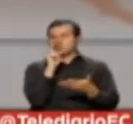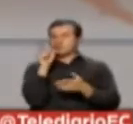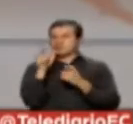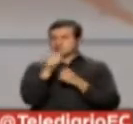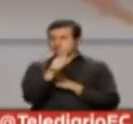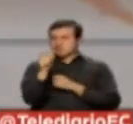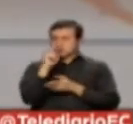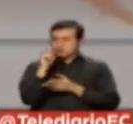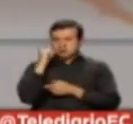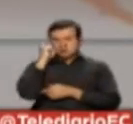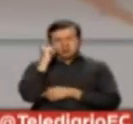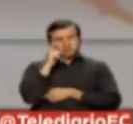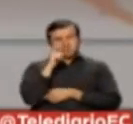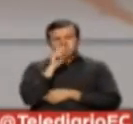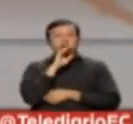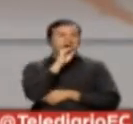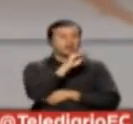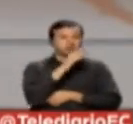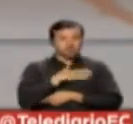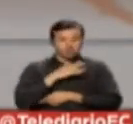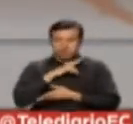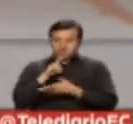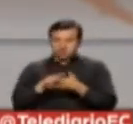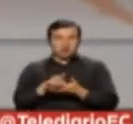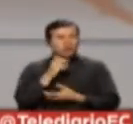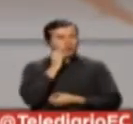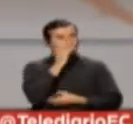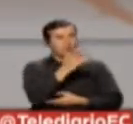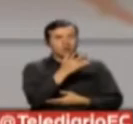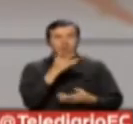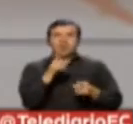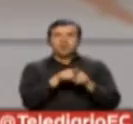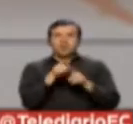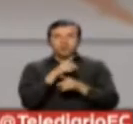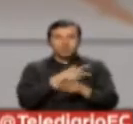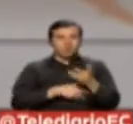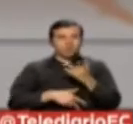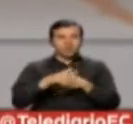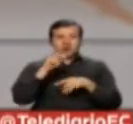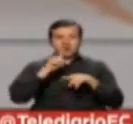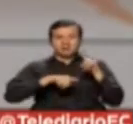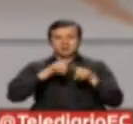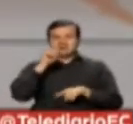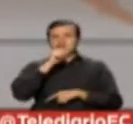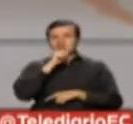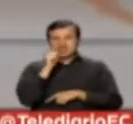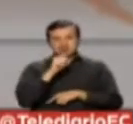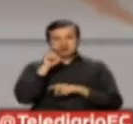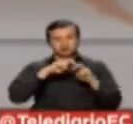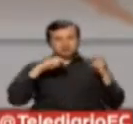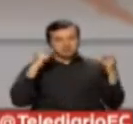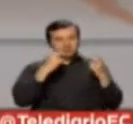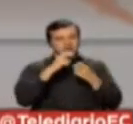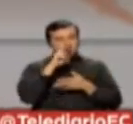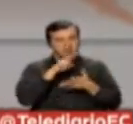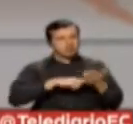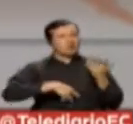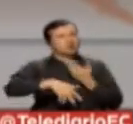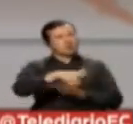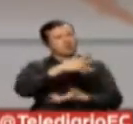que cuentan a los demás su lectura es algo así como círculos de lectores que hacemos entre los viejos este es algo que